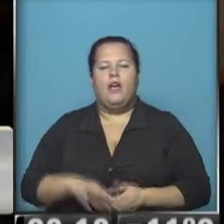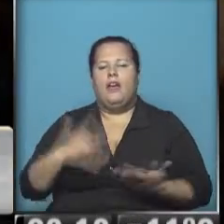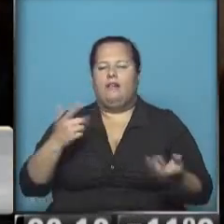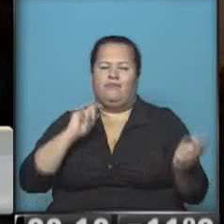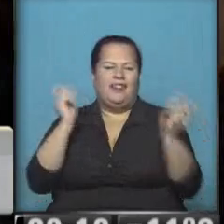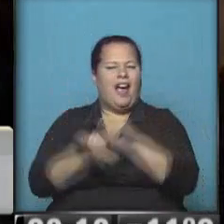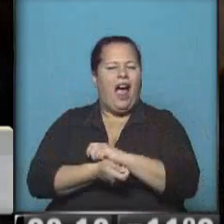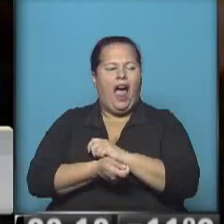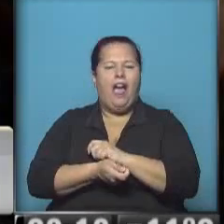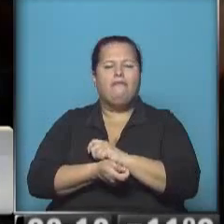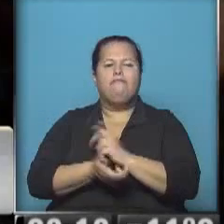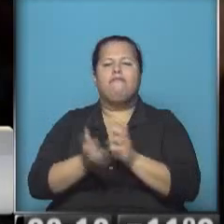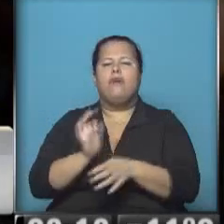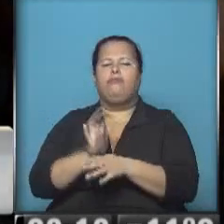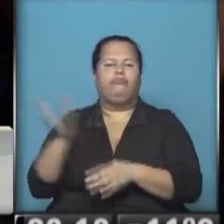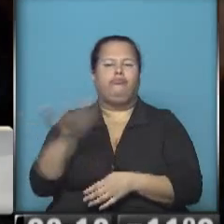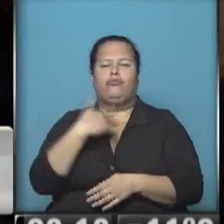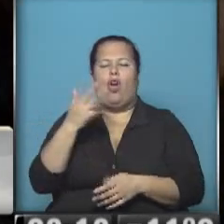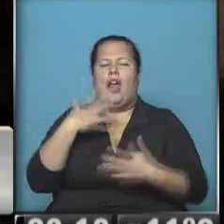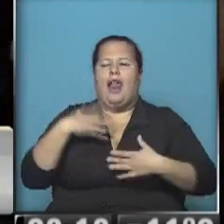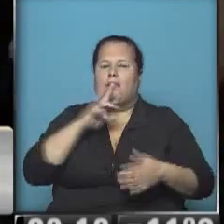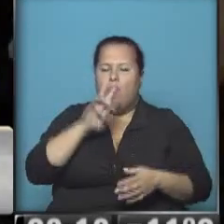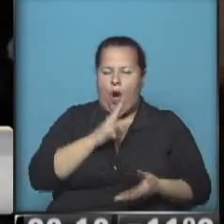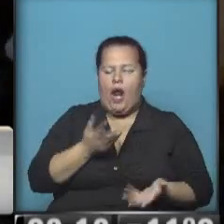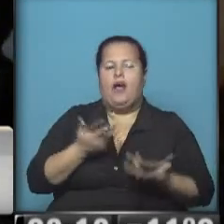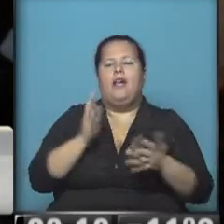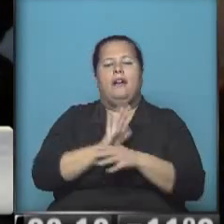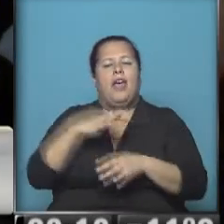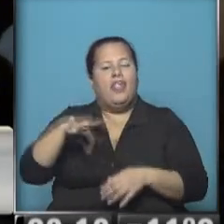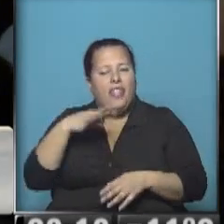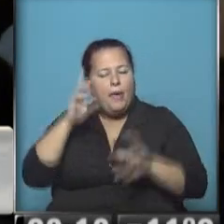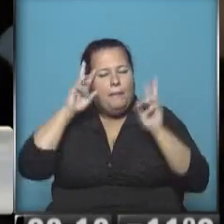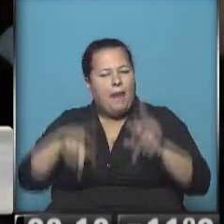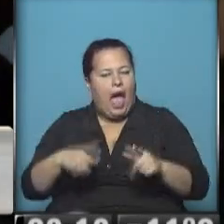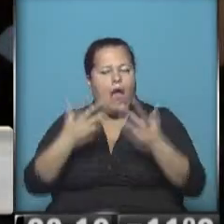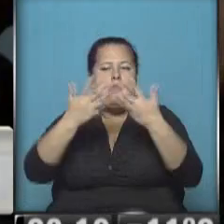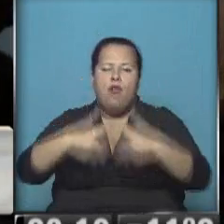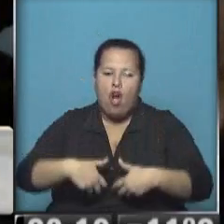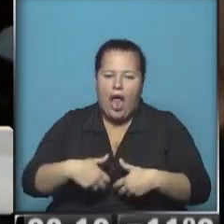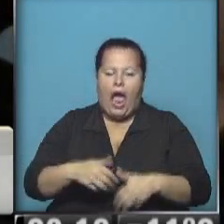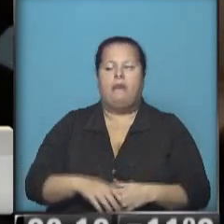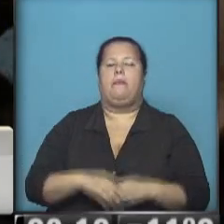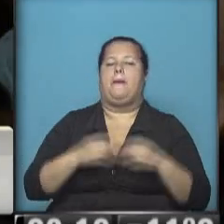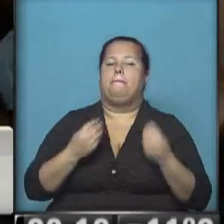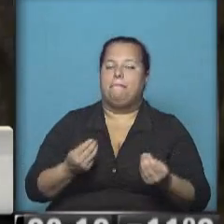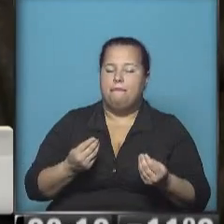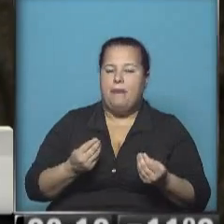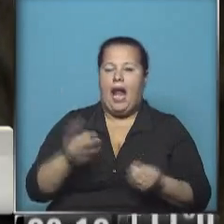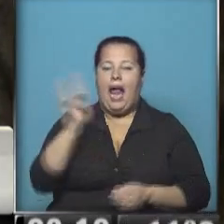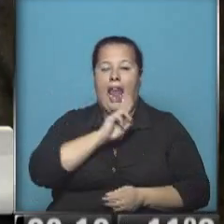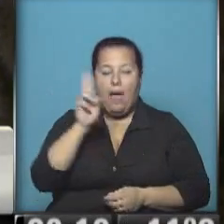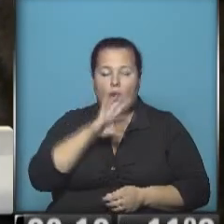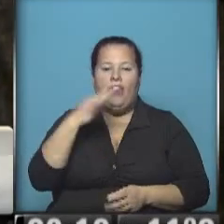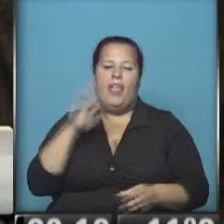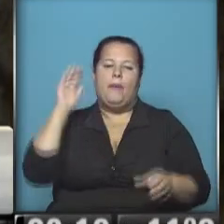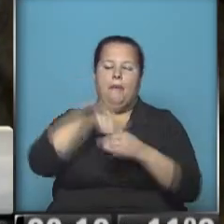alterando totalmente el estado de la mujer. Es decir, hay que elaborar un programa para que la mujer